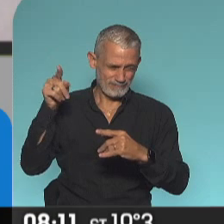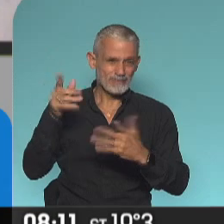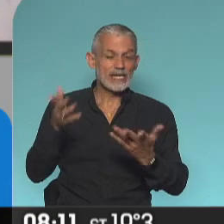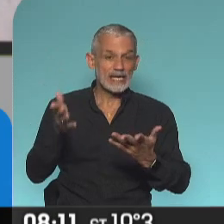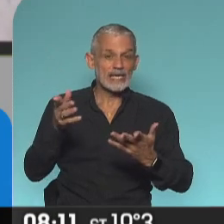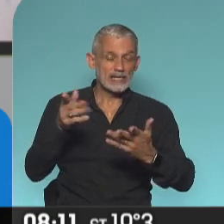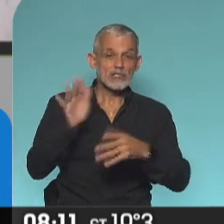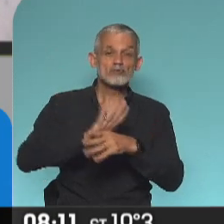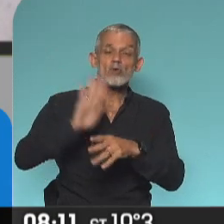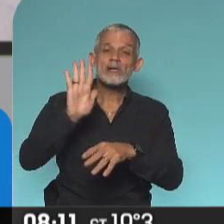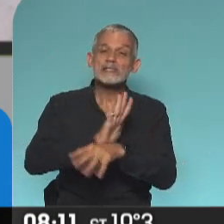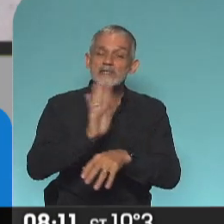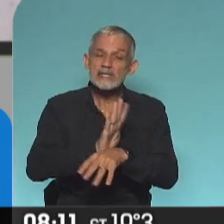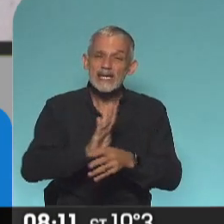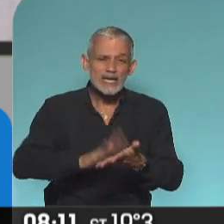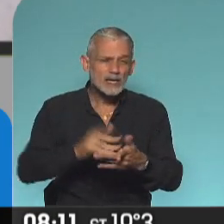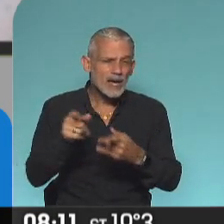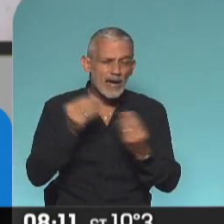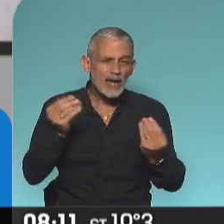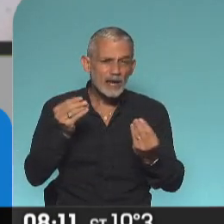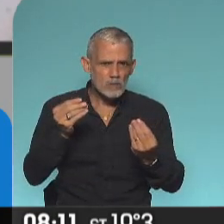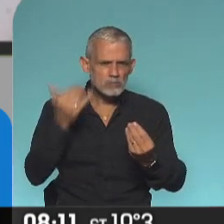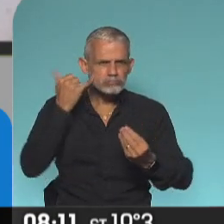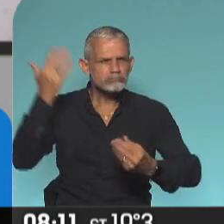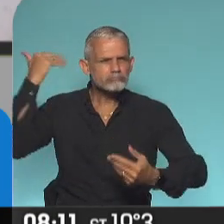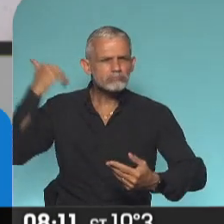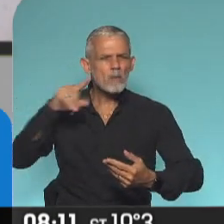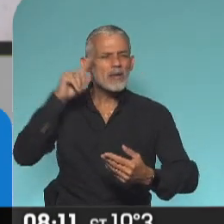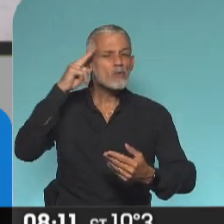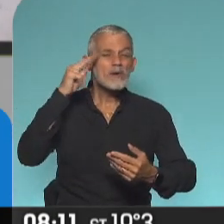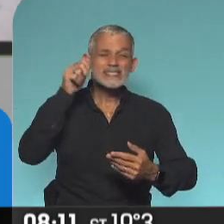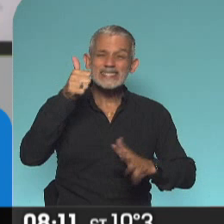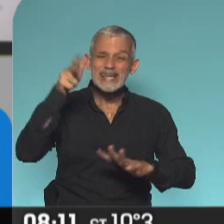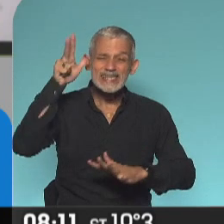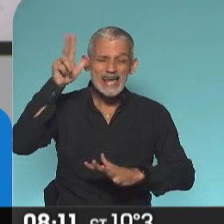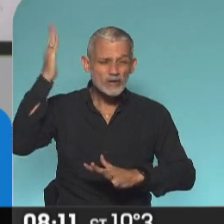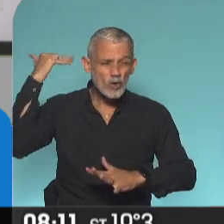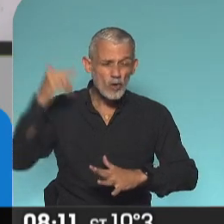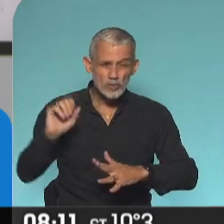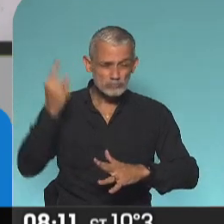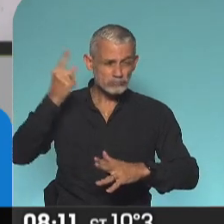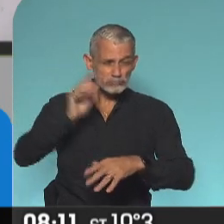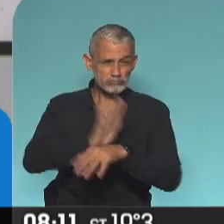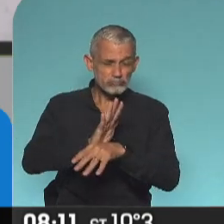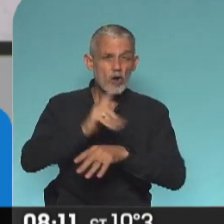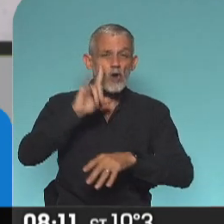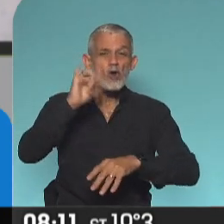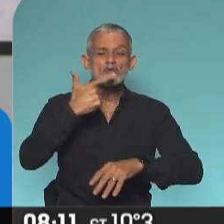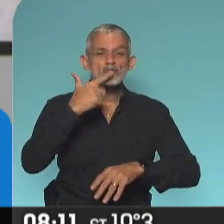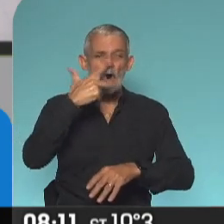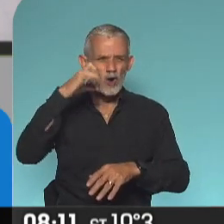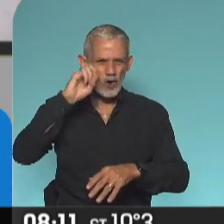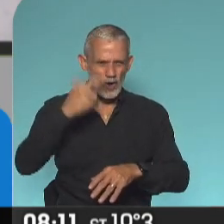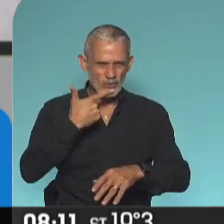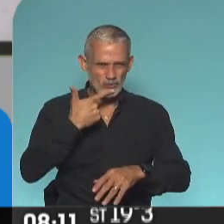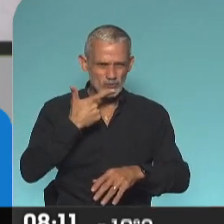cinematografía, él dice presente ya en 1968, cuando se estrena La Hora de los Hornos, realizada